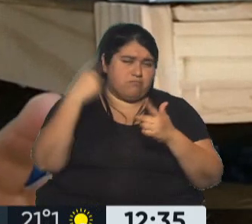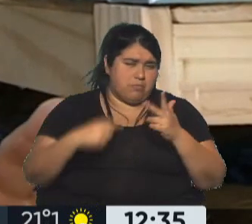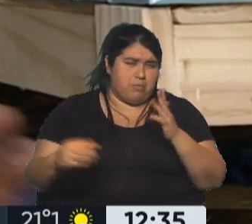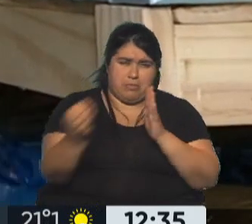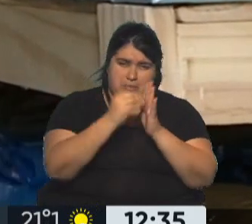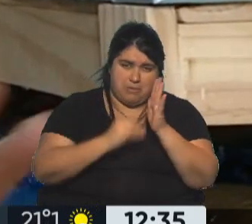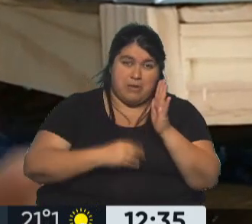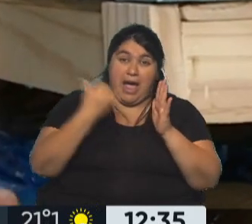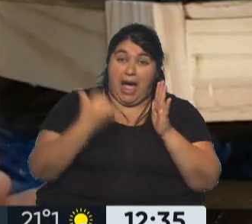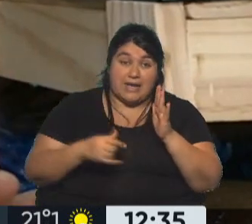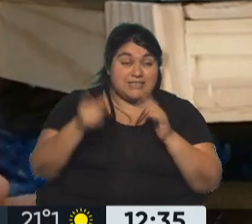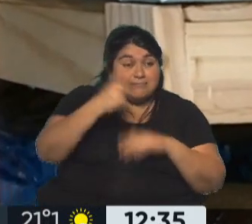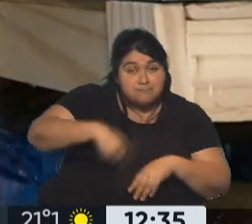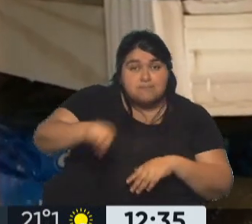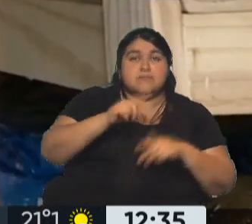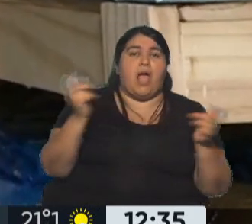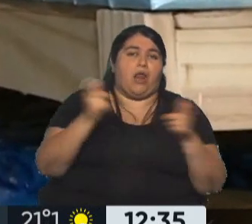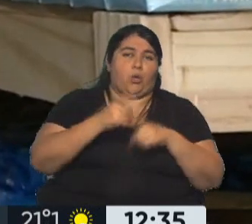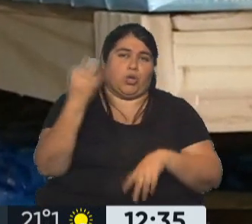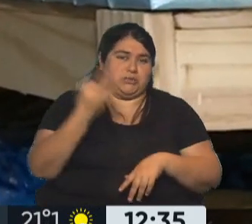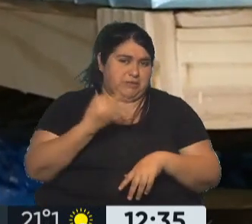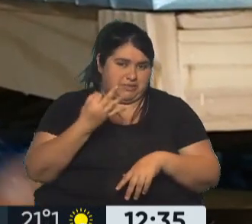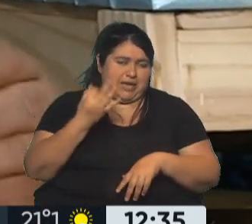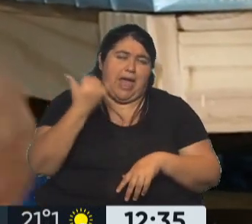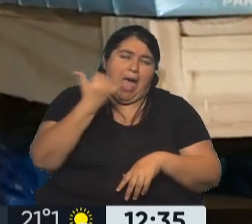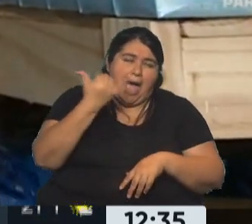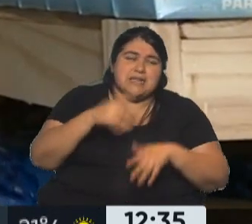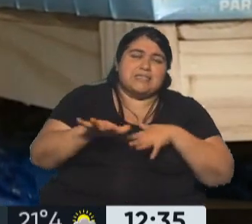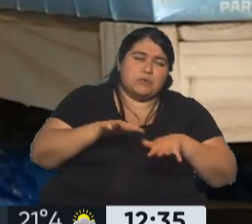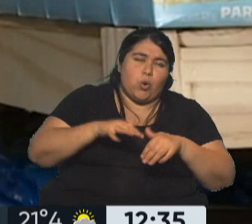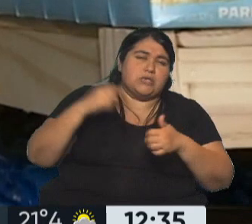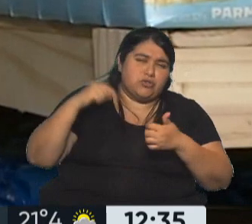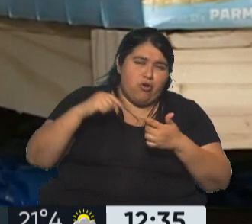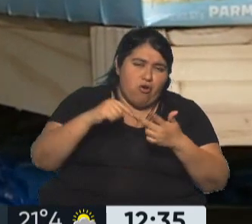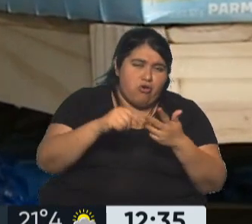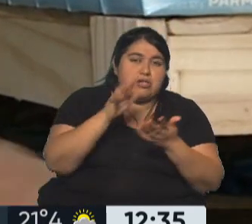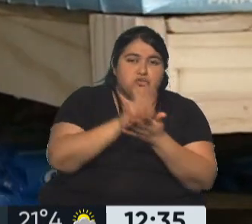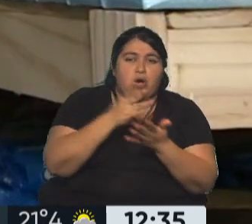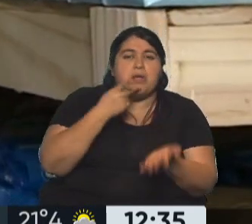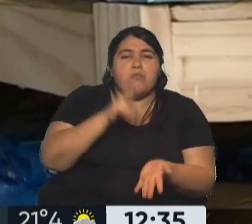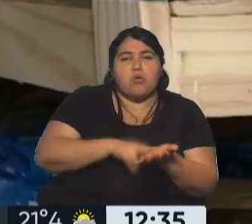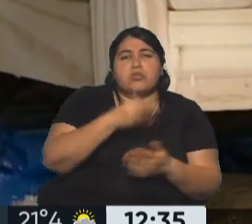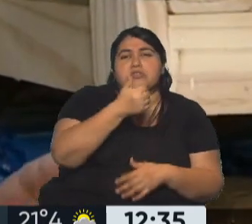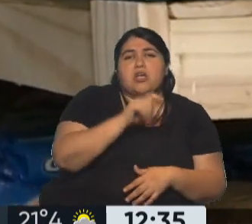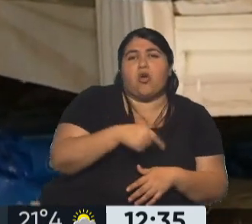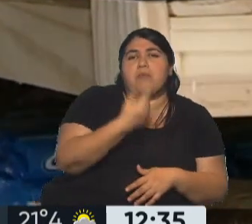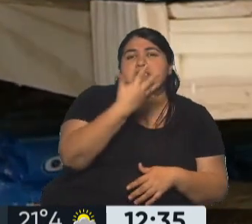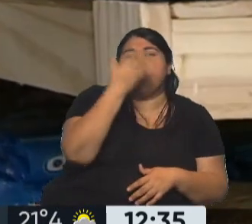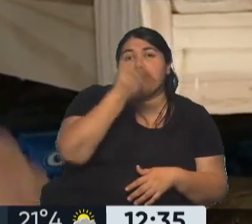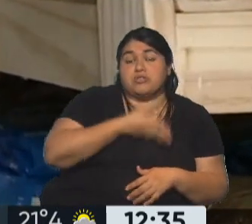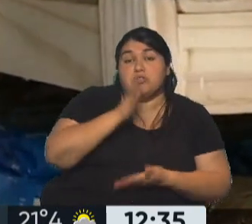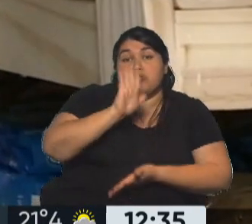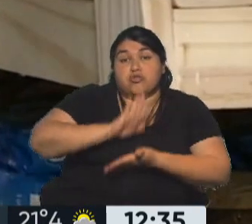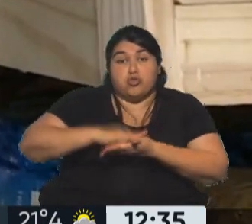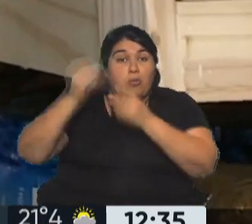habrá una reunión especial Porque en el medio hubo un montón de cuestiones incluido el nuevo impuesto del seis coma cinco por ciento a las importaciones